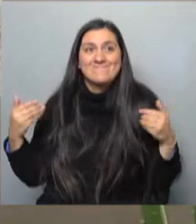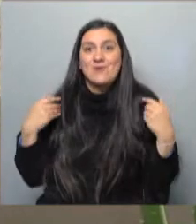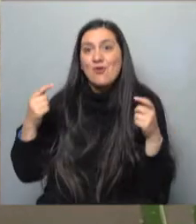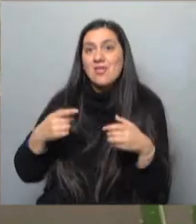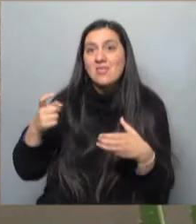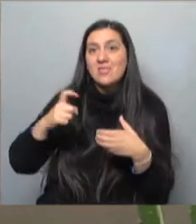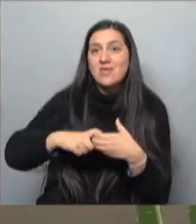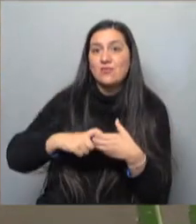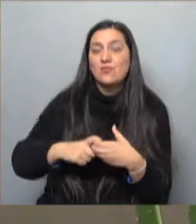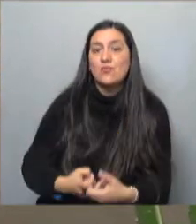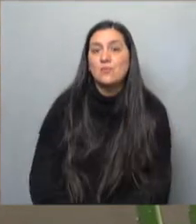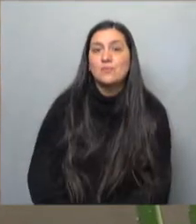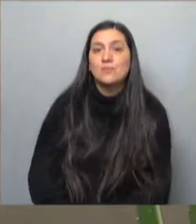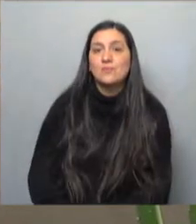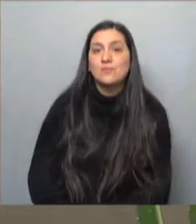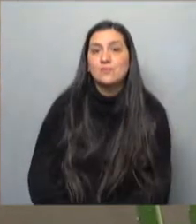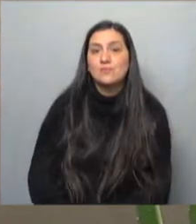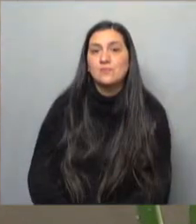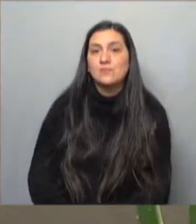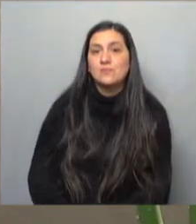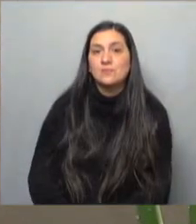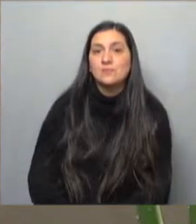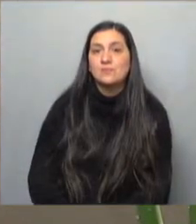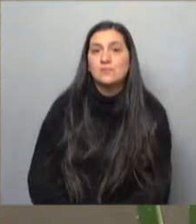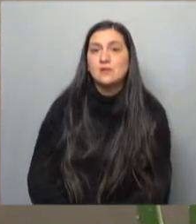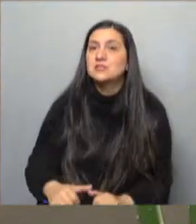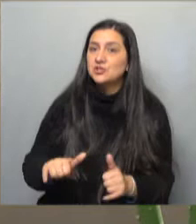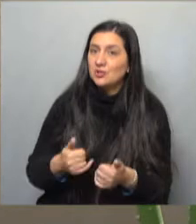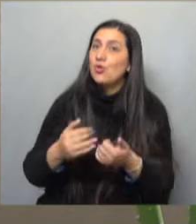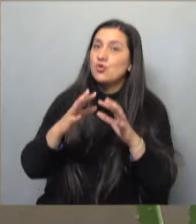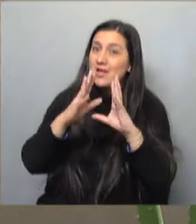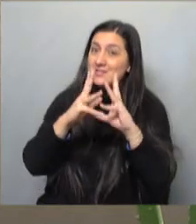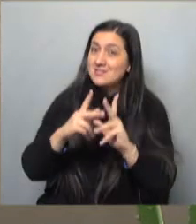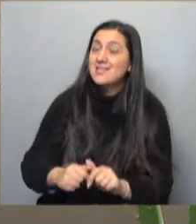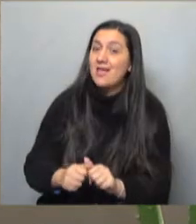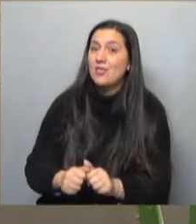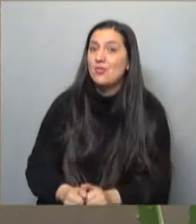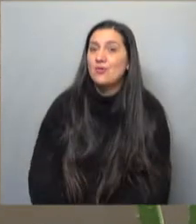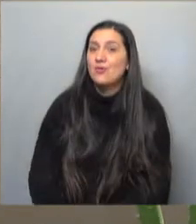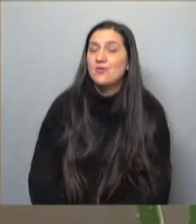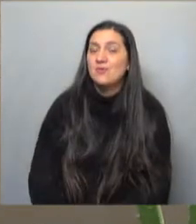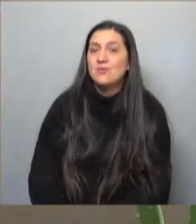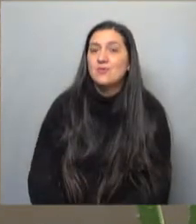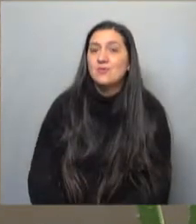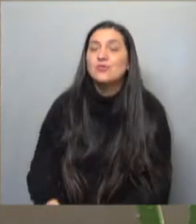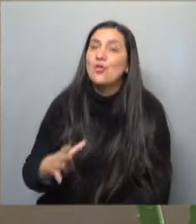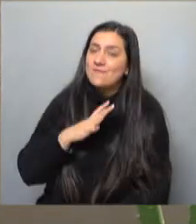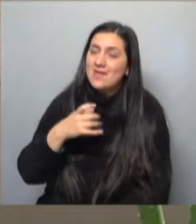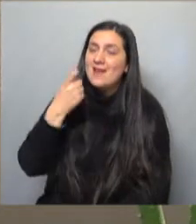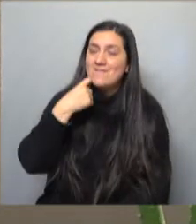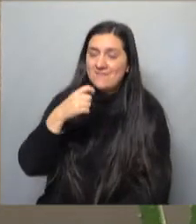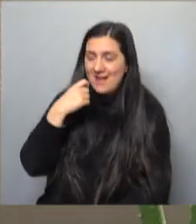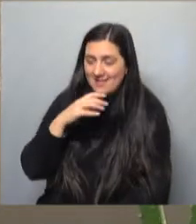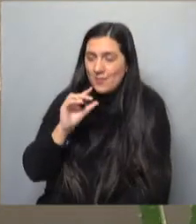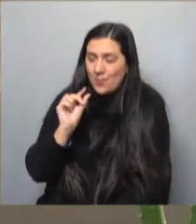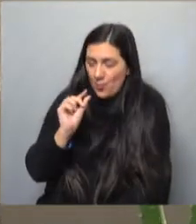disco. Ya, digo, está bastante armadito y por lo menos para la intimidad sonando. Todavía le falta un tiempo, digo,